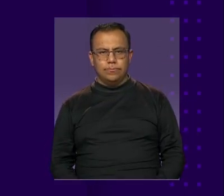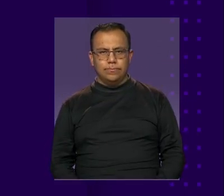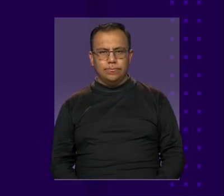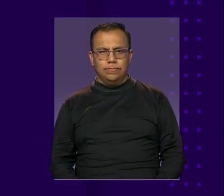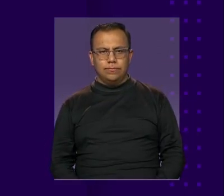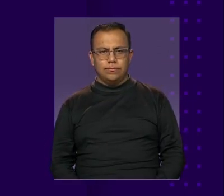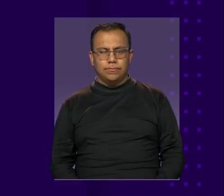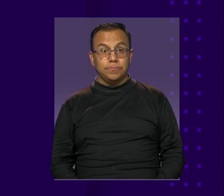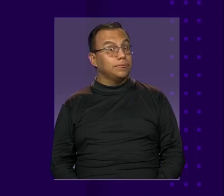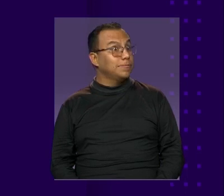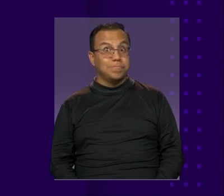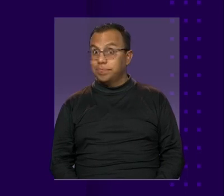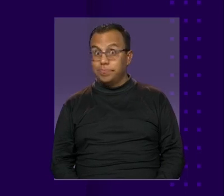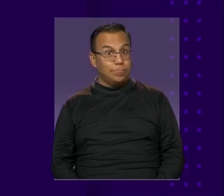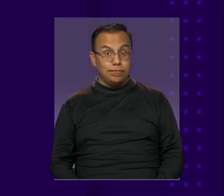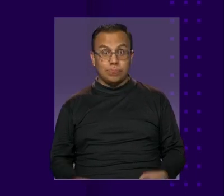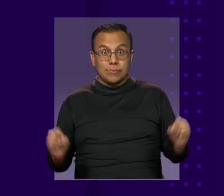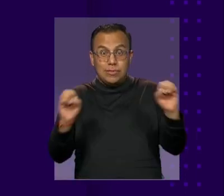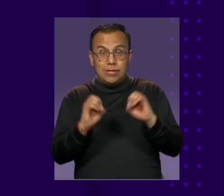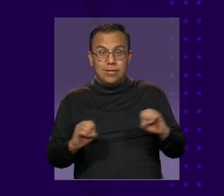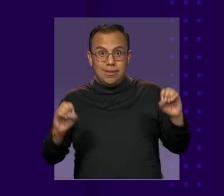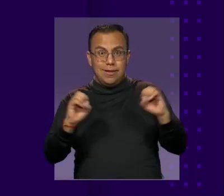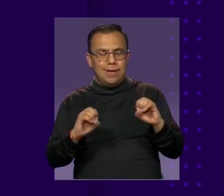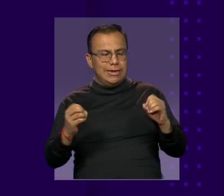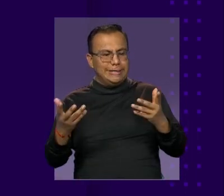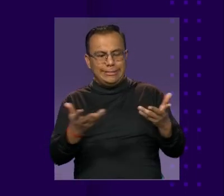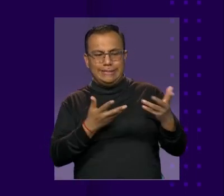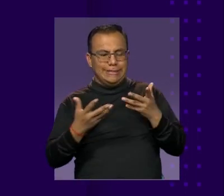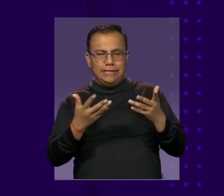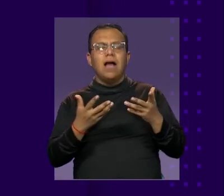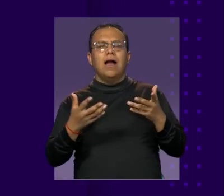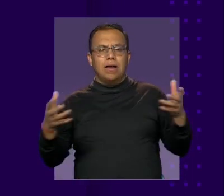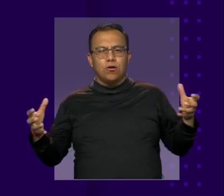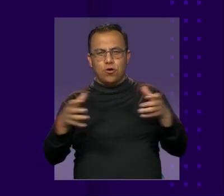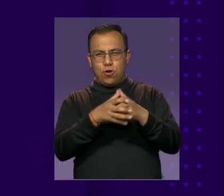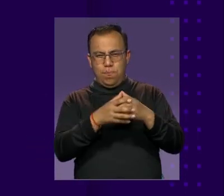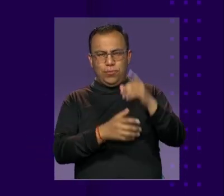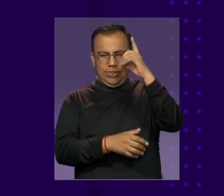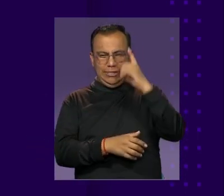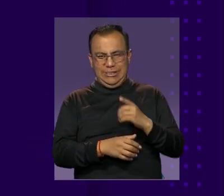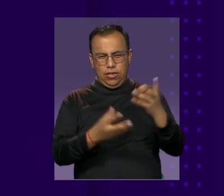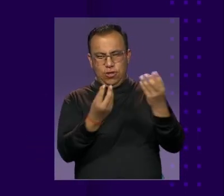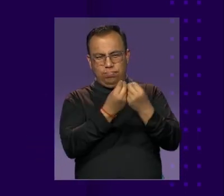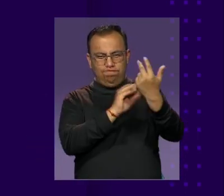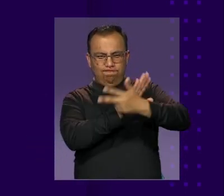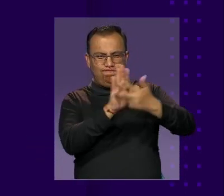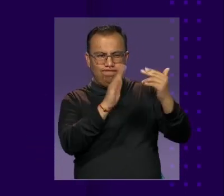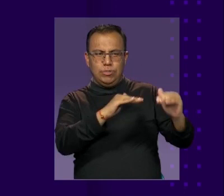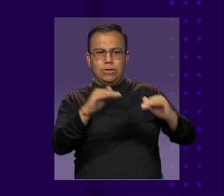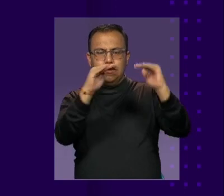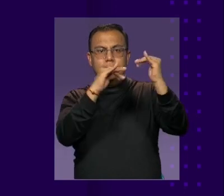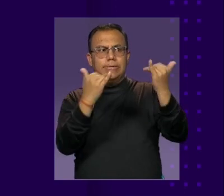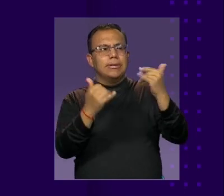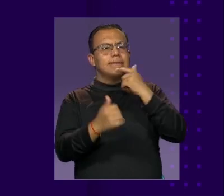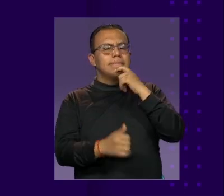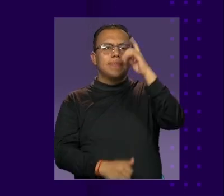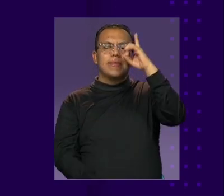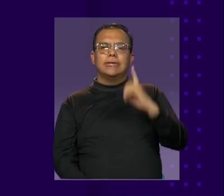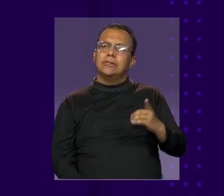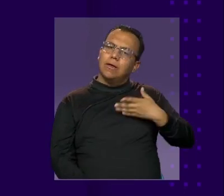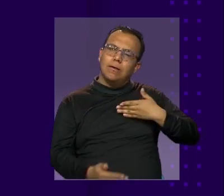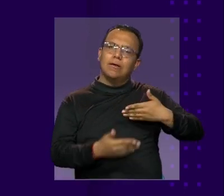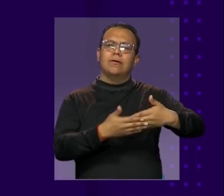Pues donde no se den las mayorías, pues la Corte, lo que pasaría es que la Corte decide que